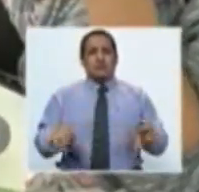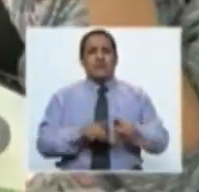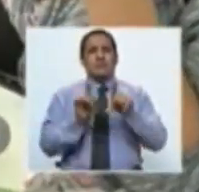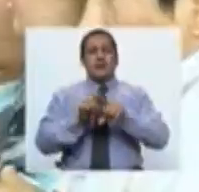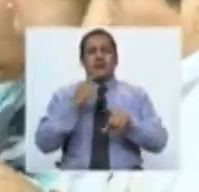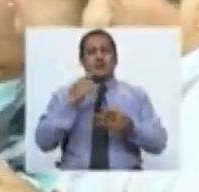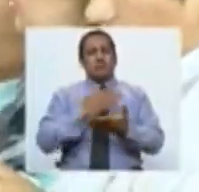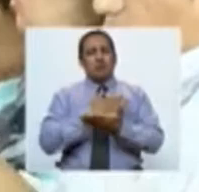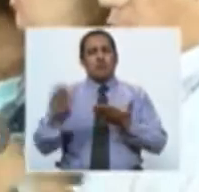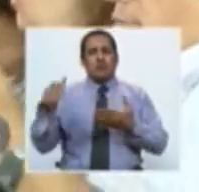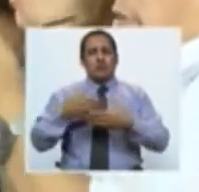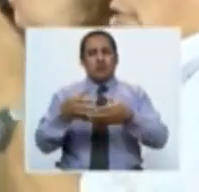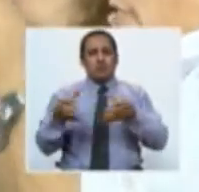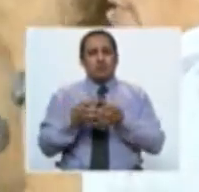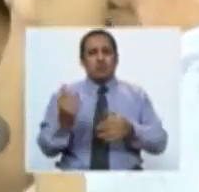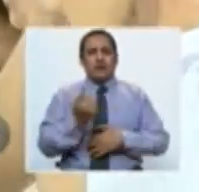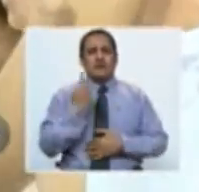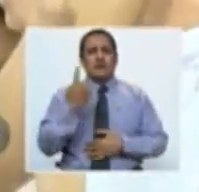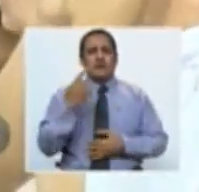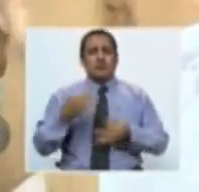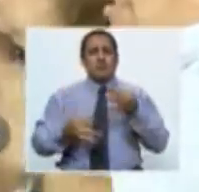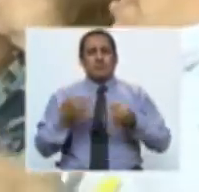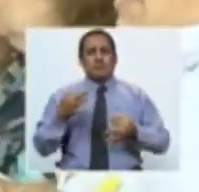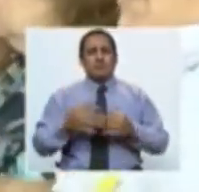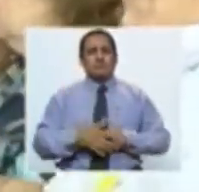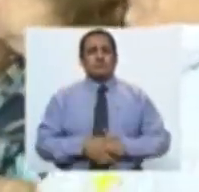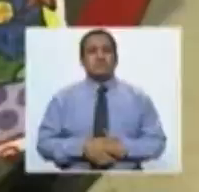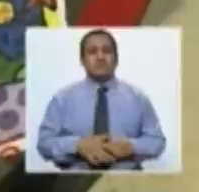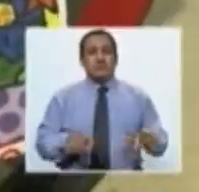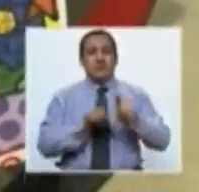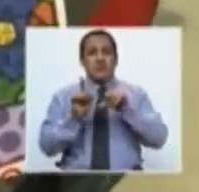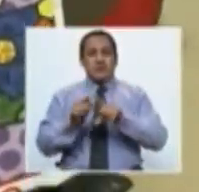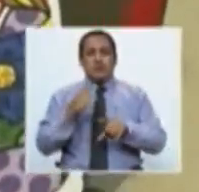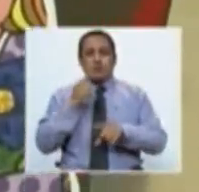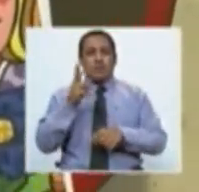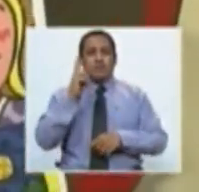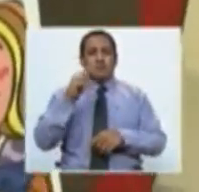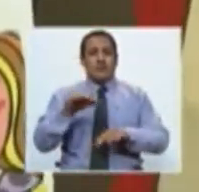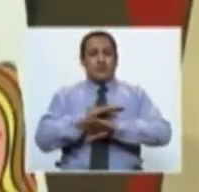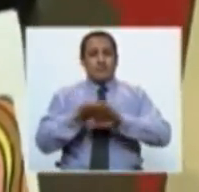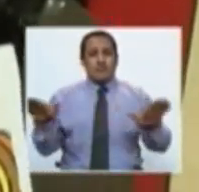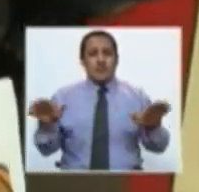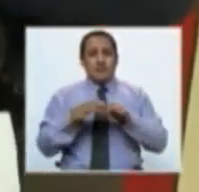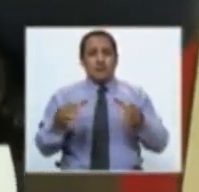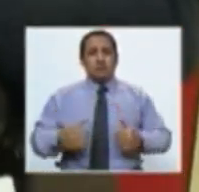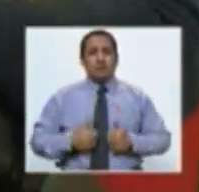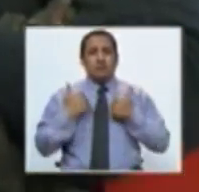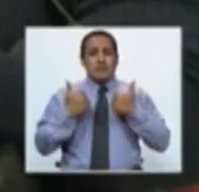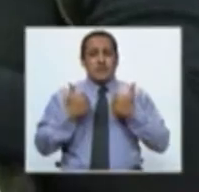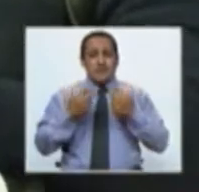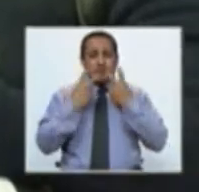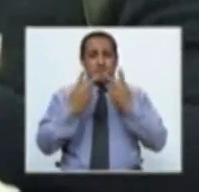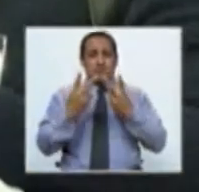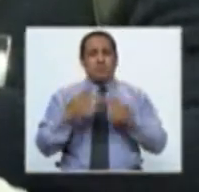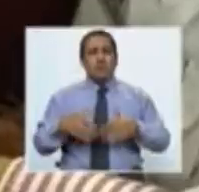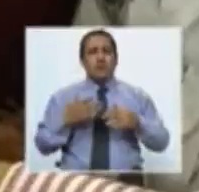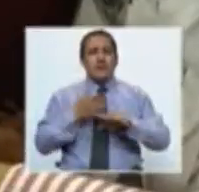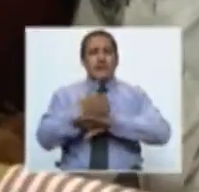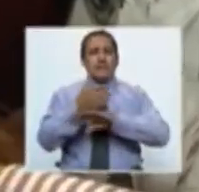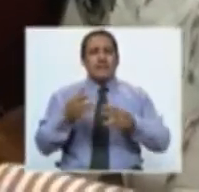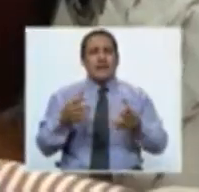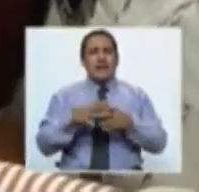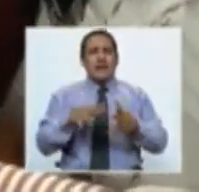extraordinaria, son retirados de la carrera pública magisterial. Los profesores retirados de la carrera pública magisterial